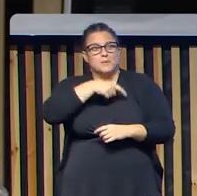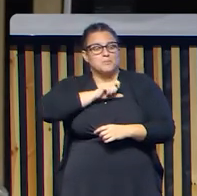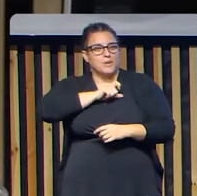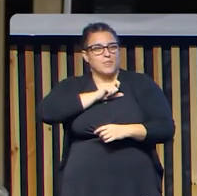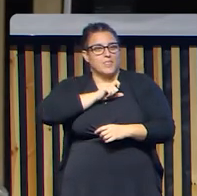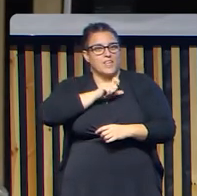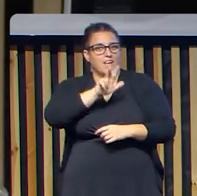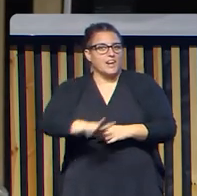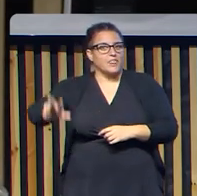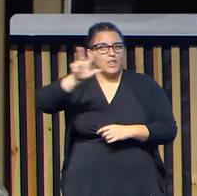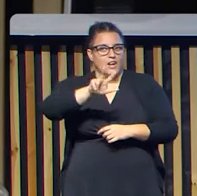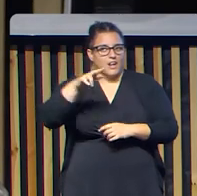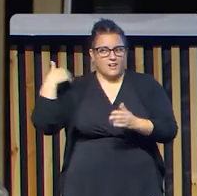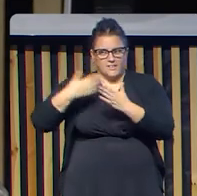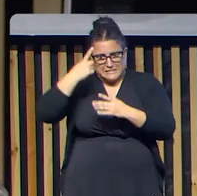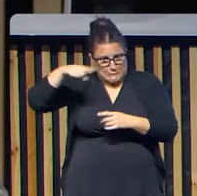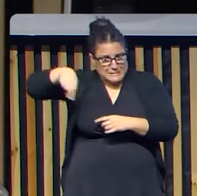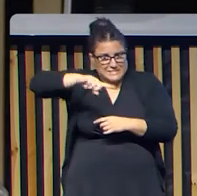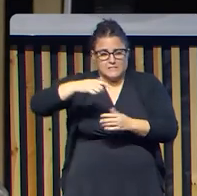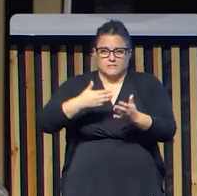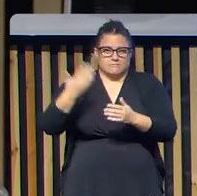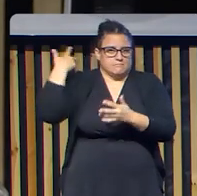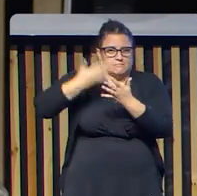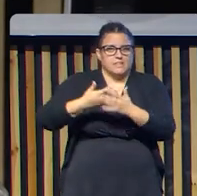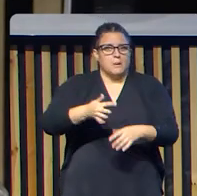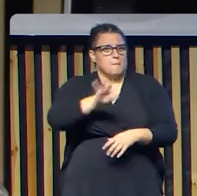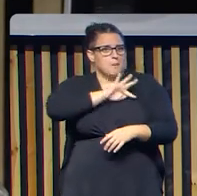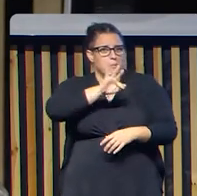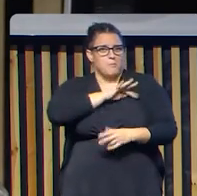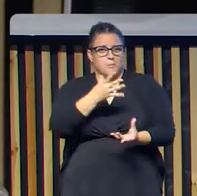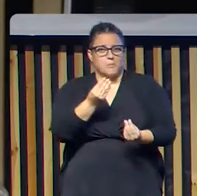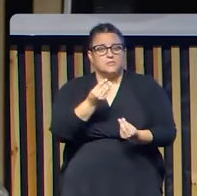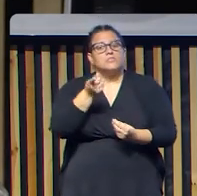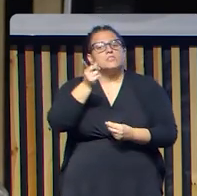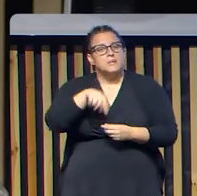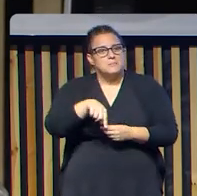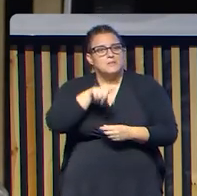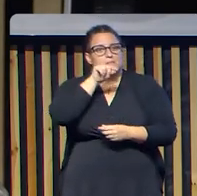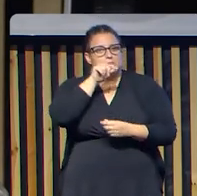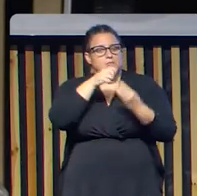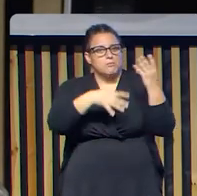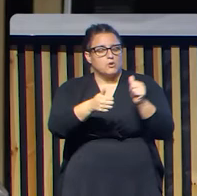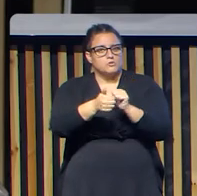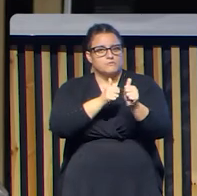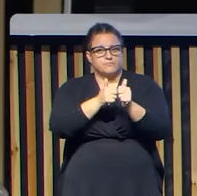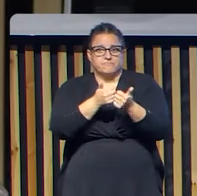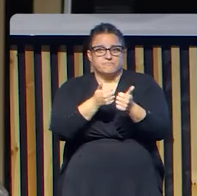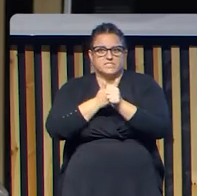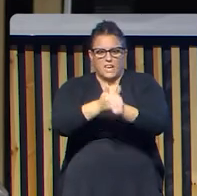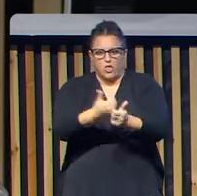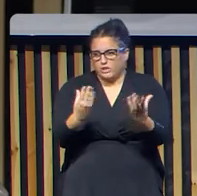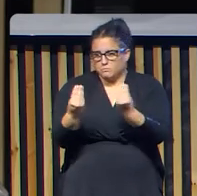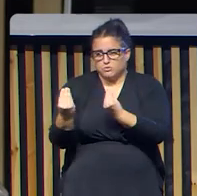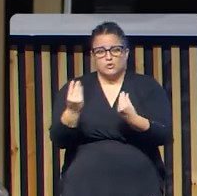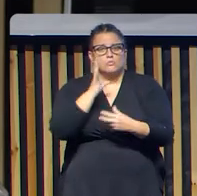Policía Nacional es la que más premios ha ganado y una de las cuentas de España que más seguidores tiene porque los Community manager